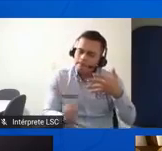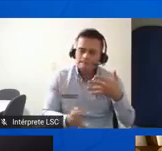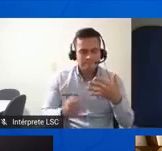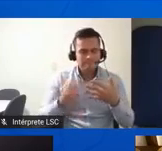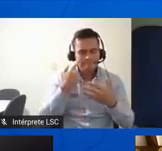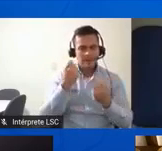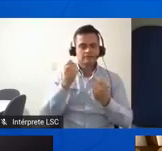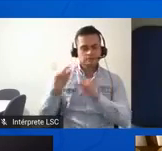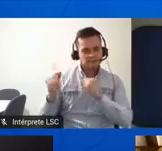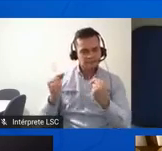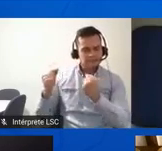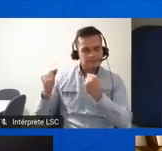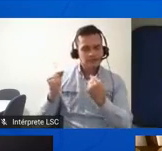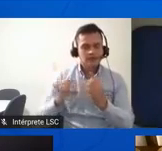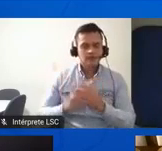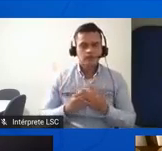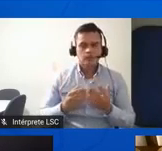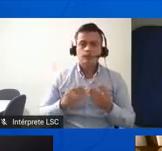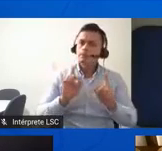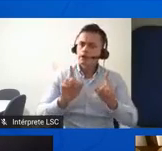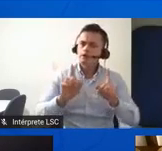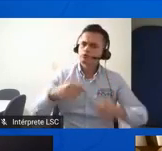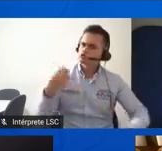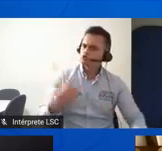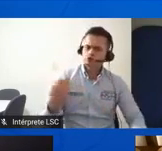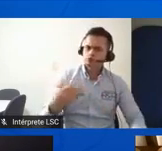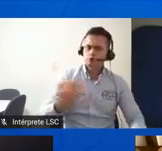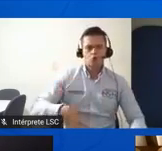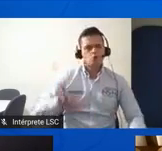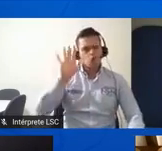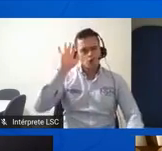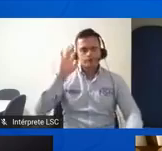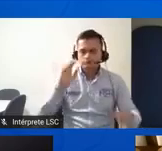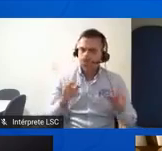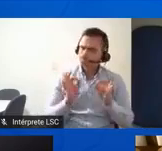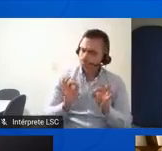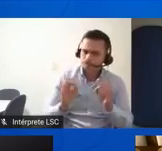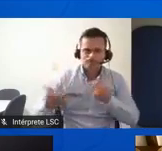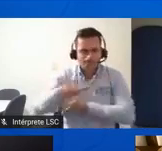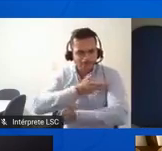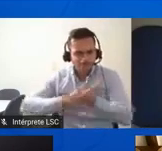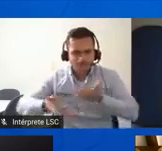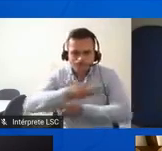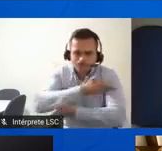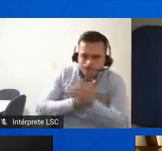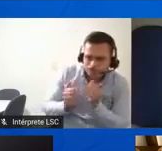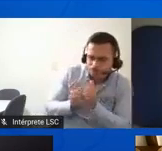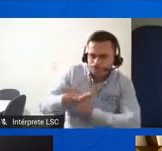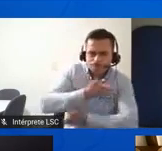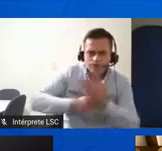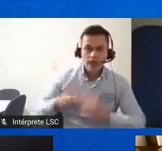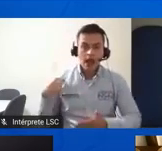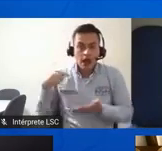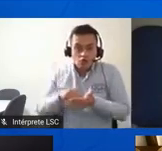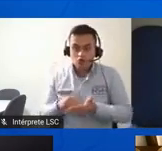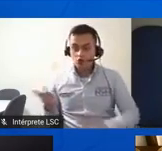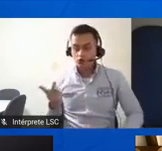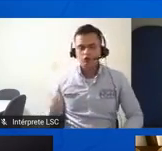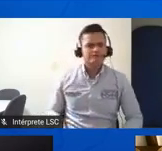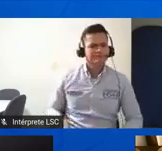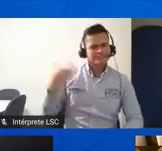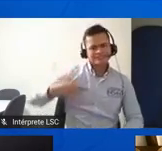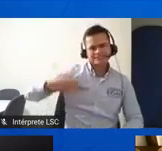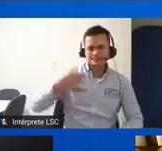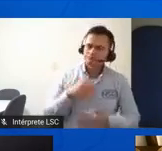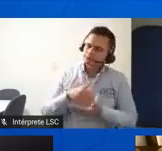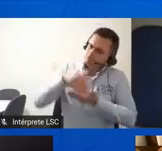De resto, aquí siempre hubo un buen acompañamiento y los autores siempre estuvieron al pie del cañón para que